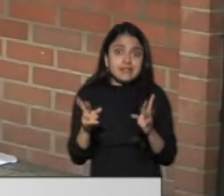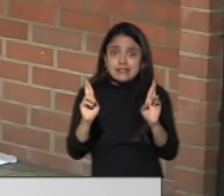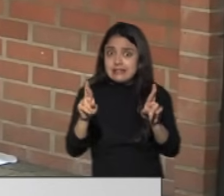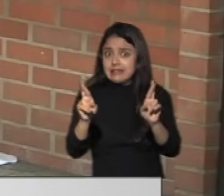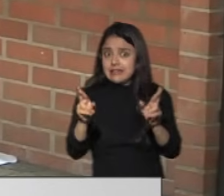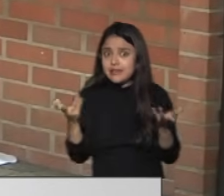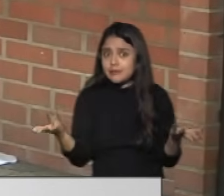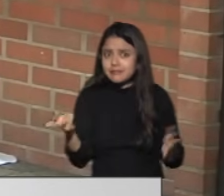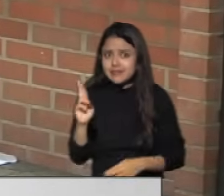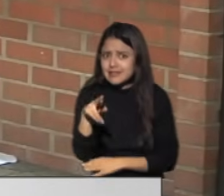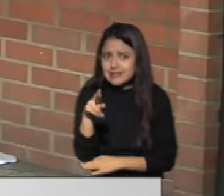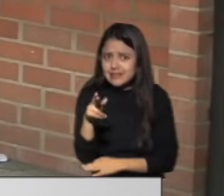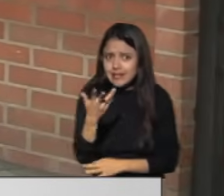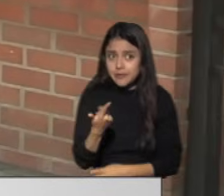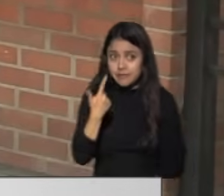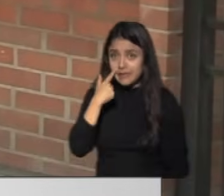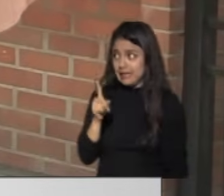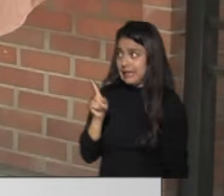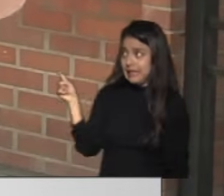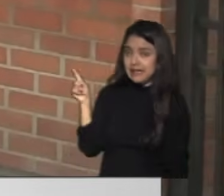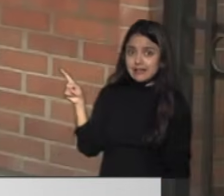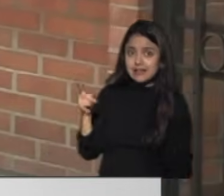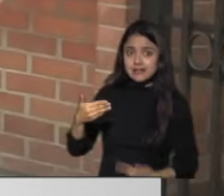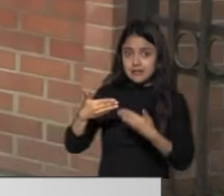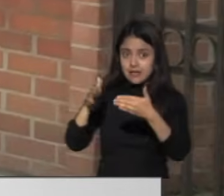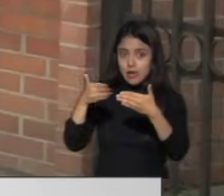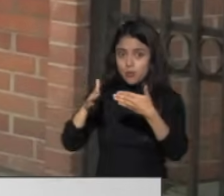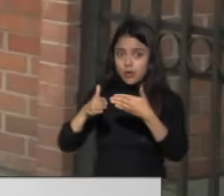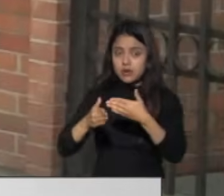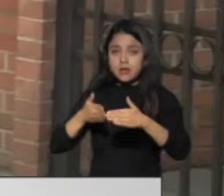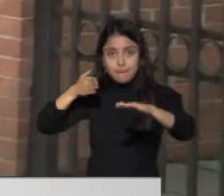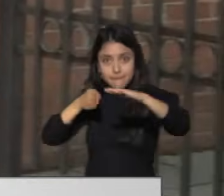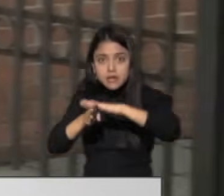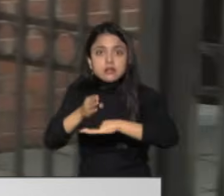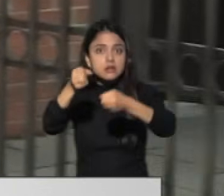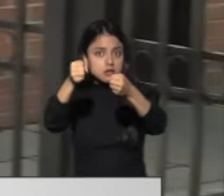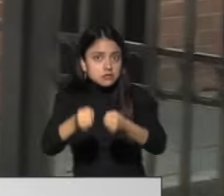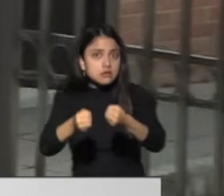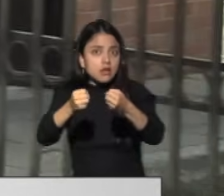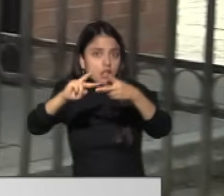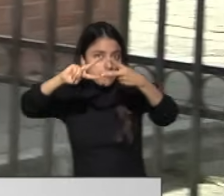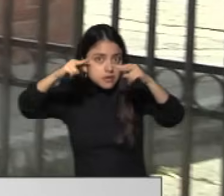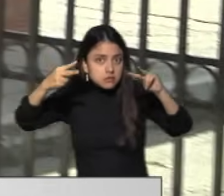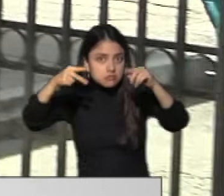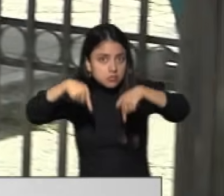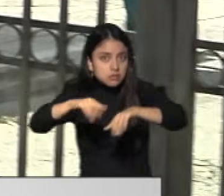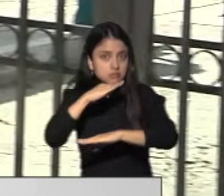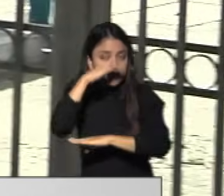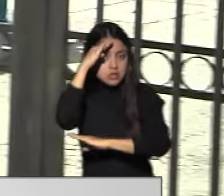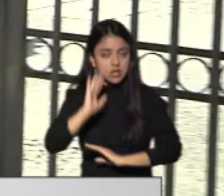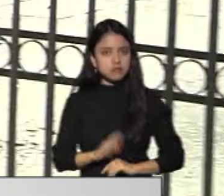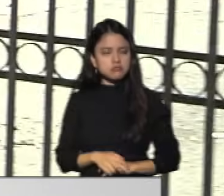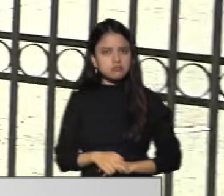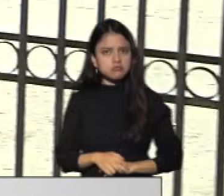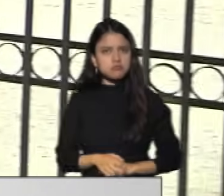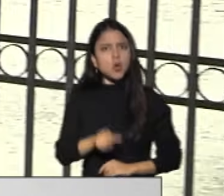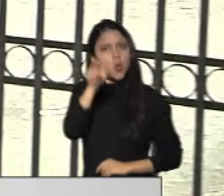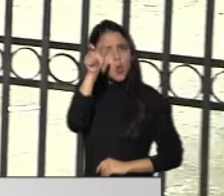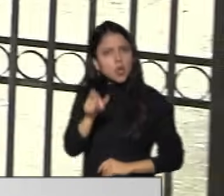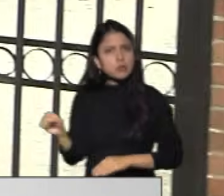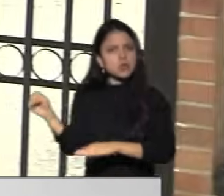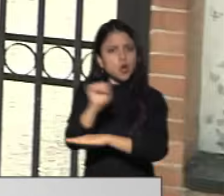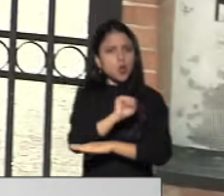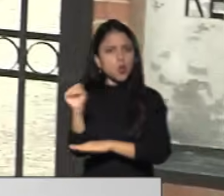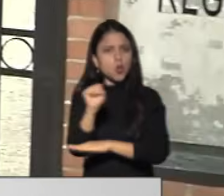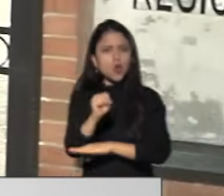misterioso. Esta es la puerta de acceso a la sede principal de medicina legal en Medellín. Y aquí llegó una persona en una